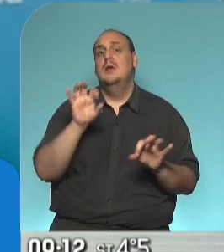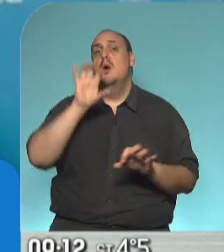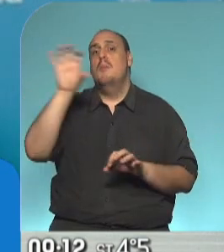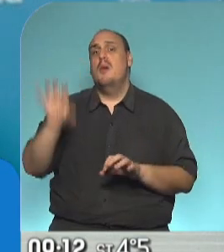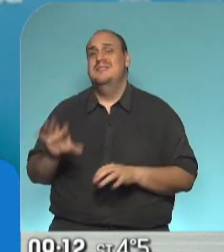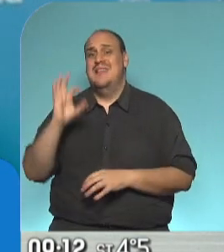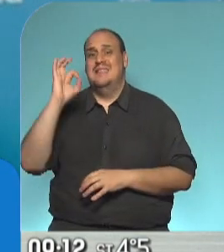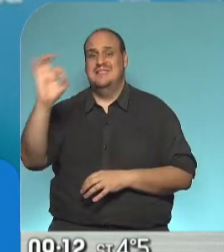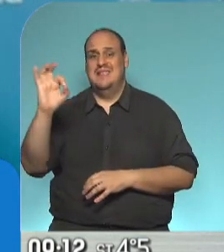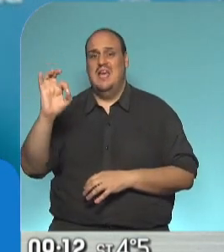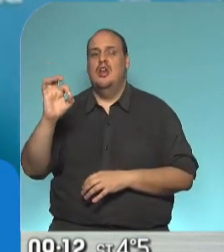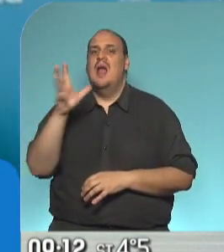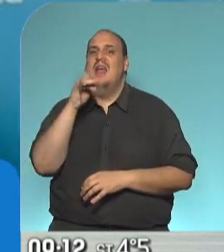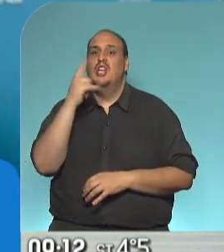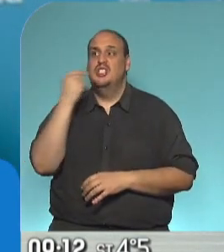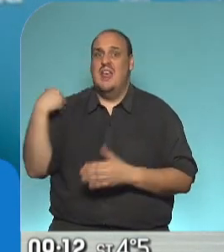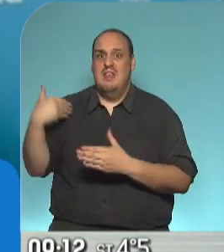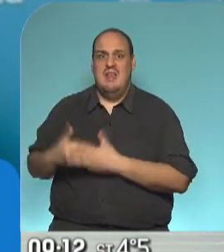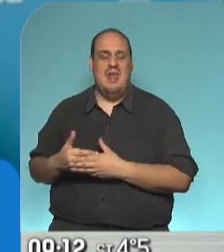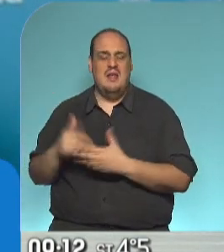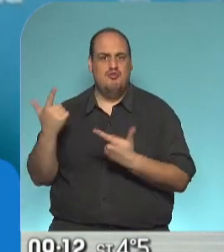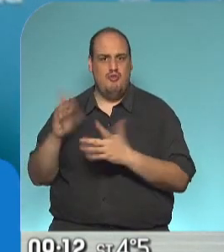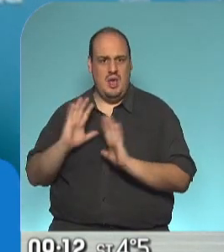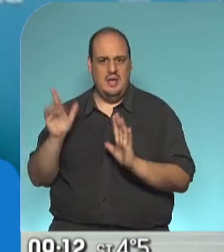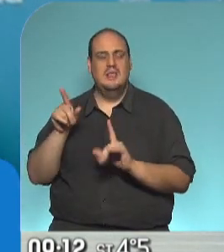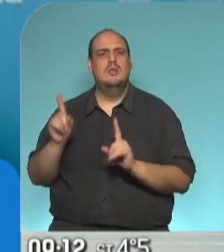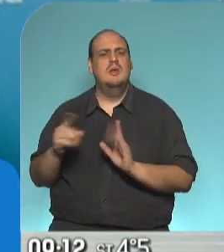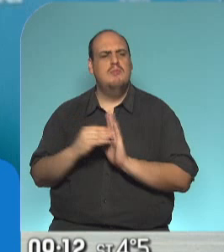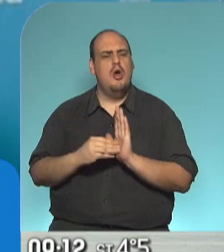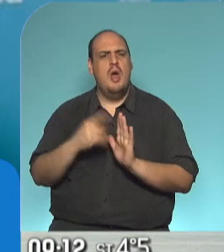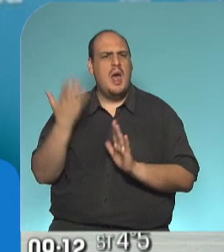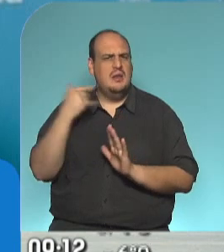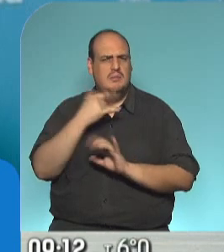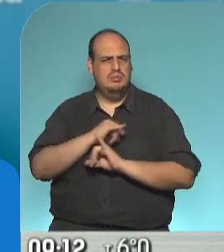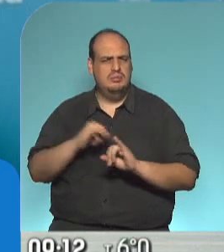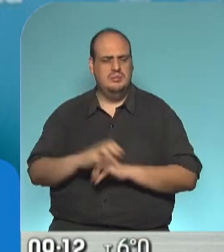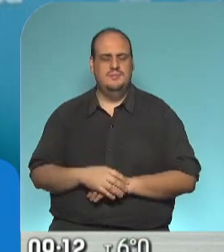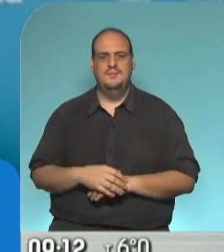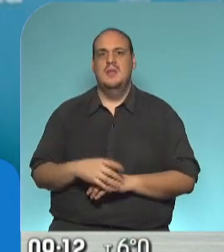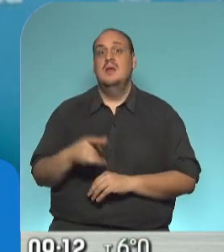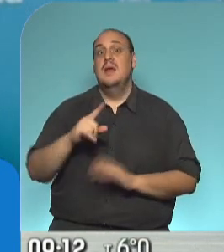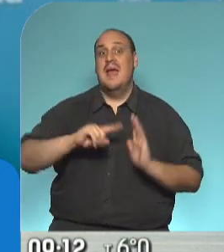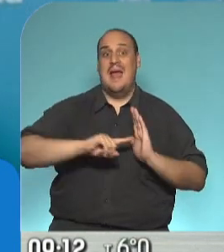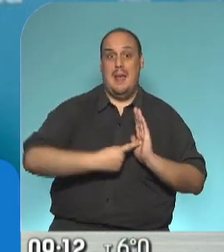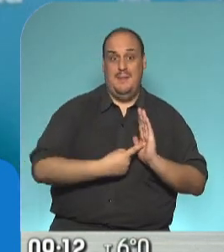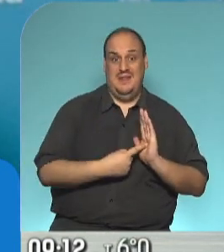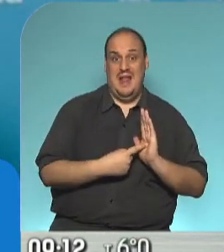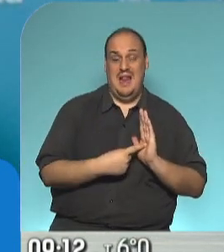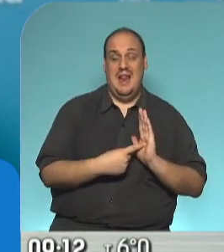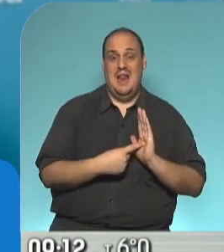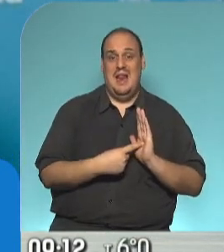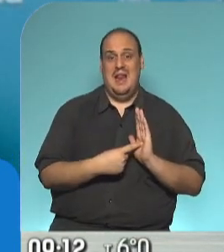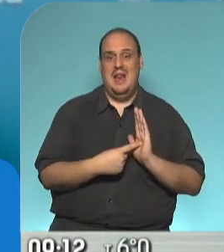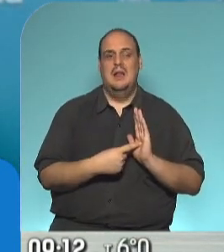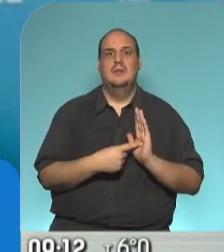nuevos casos en los últimos 14 días. Esos indicadores que veníamos compartiendo. Saber que Ciudad de Buenos Aires, aunque no